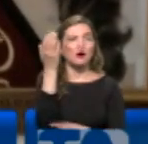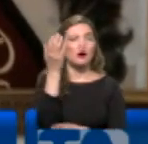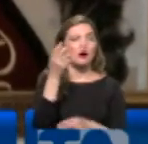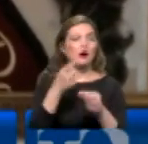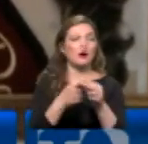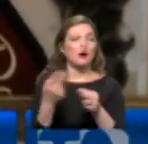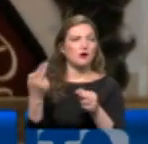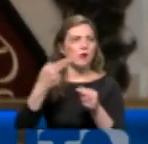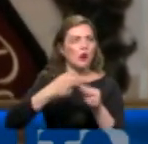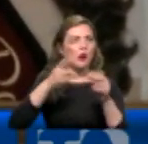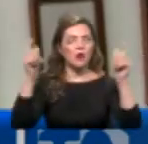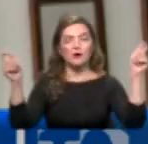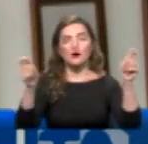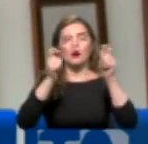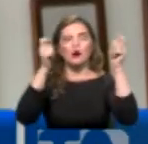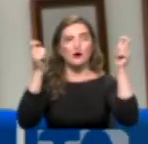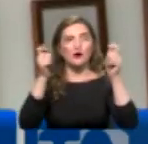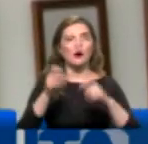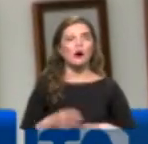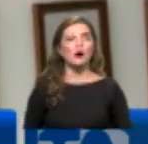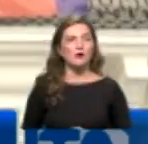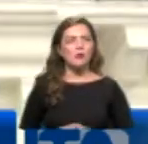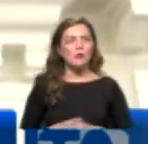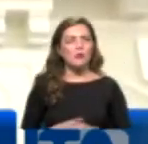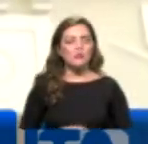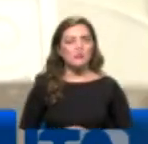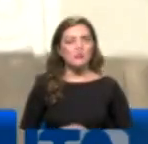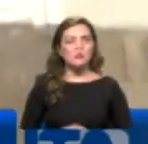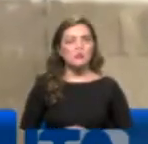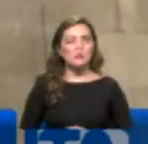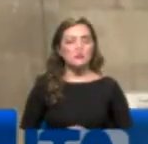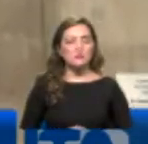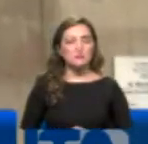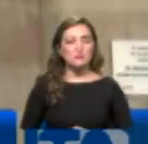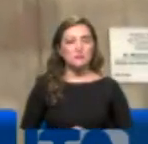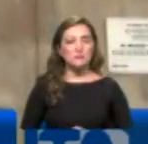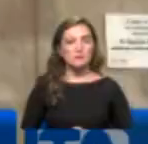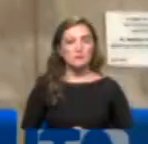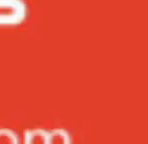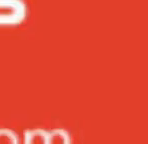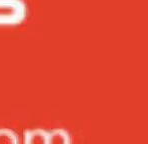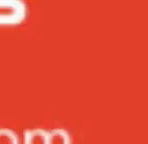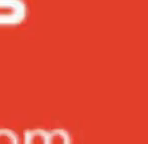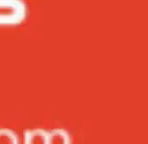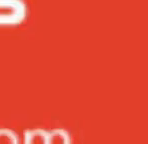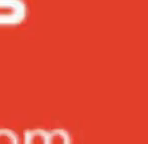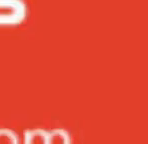que forman parte de la Fundación Reina de Quito. Helen Quiñones, 24 horas.